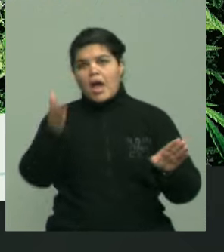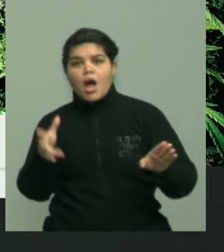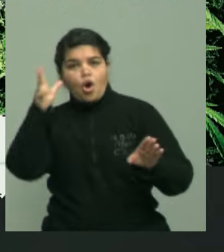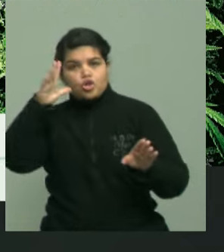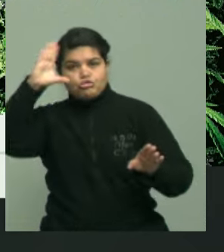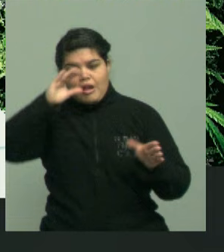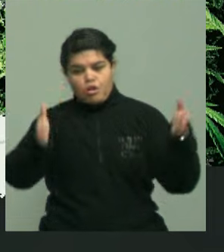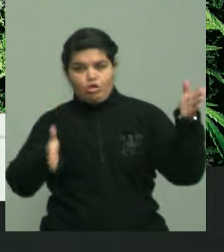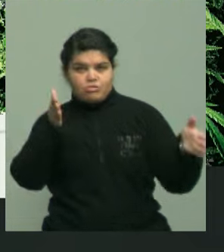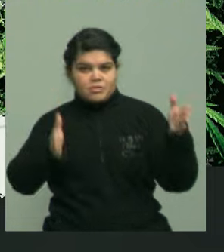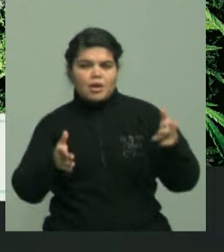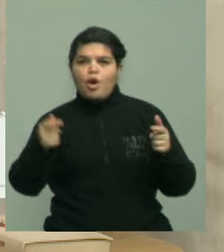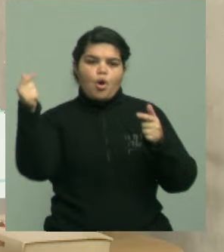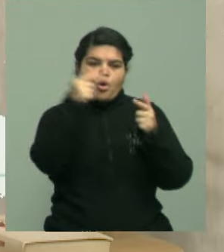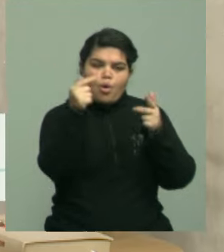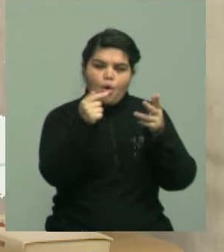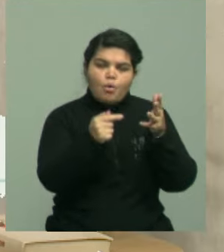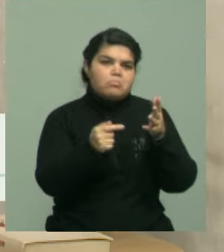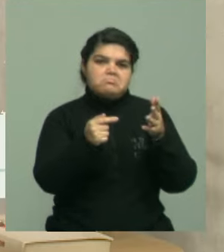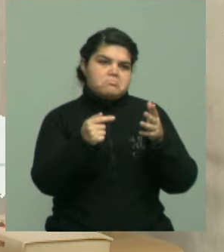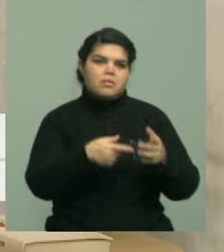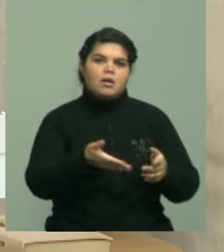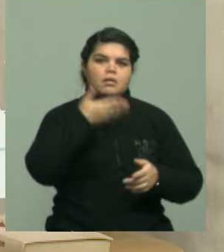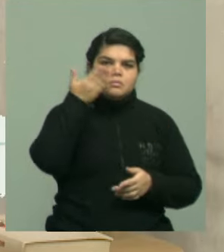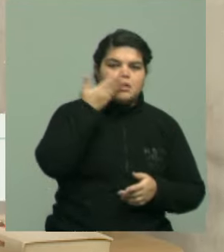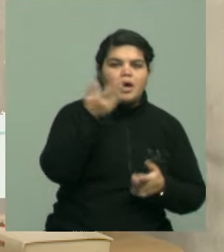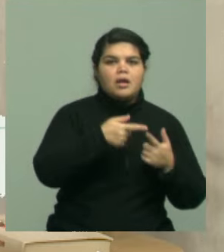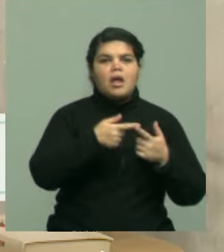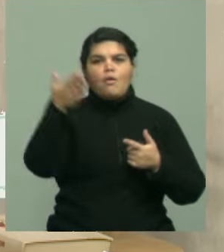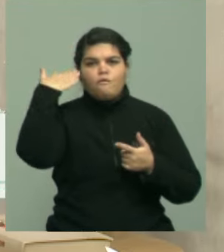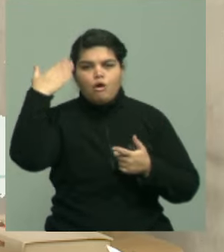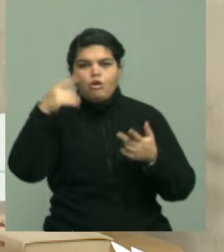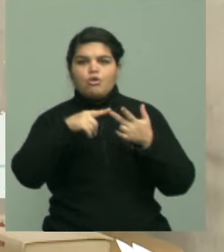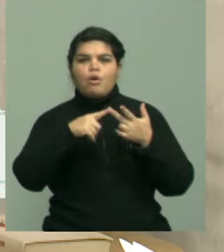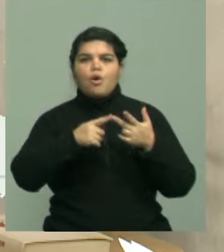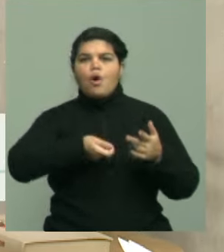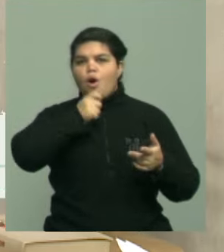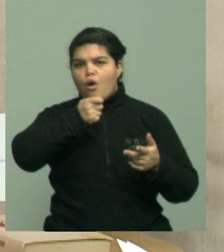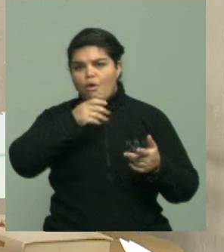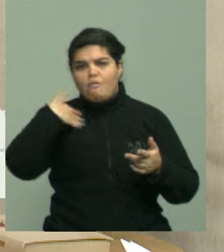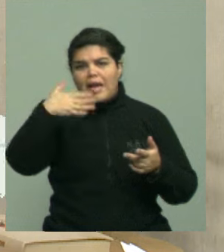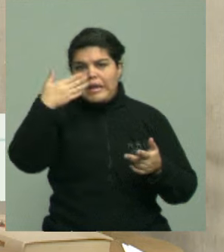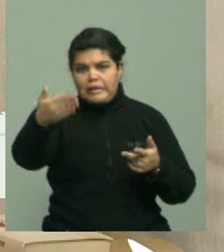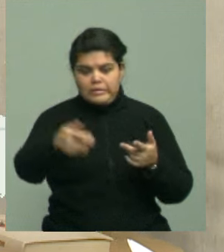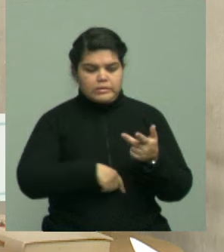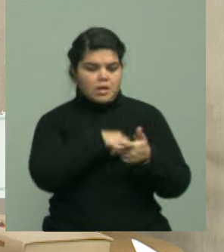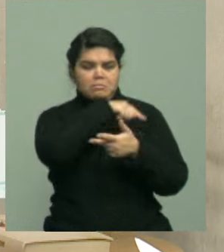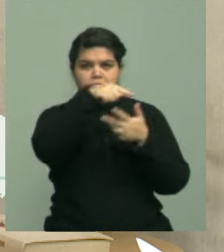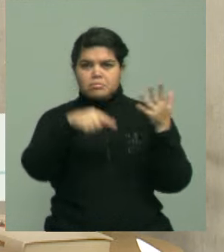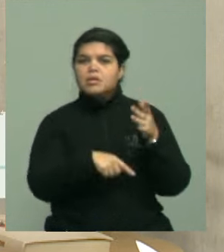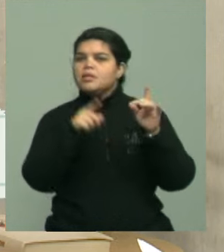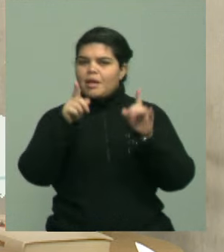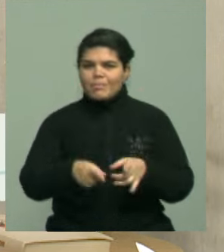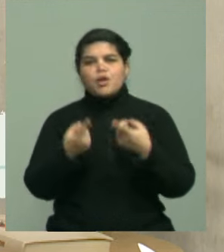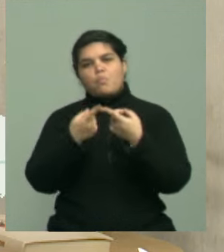actividades. Permanentemente hay charlas, conferencias y foros. Durante toda la exposición va a haber música en